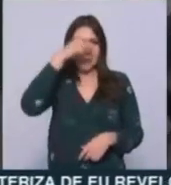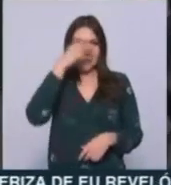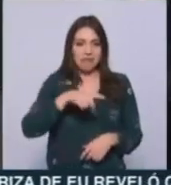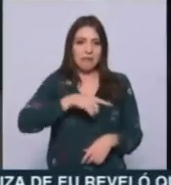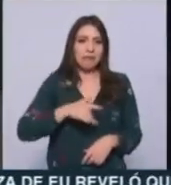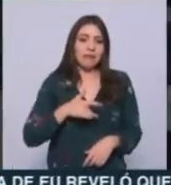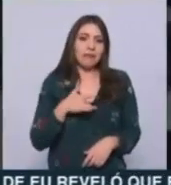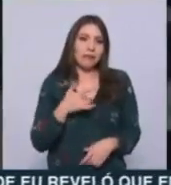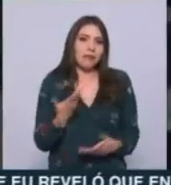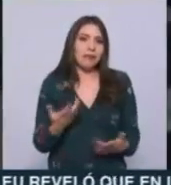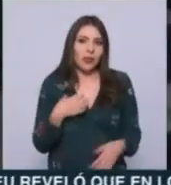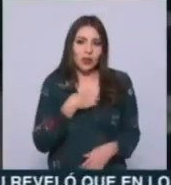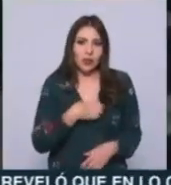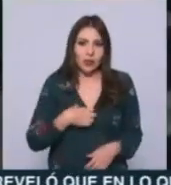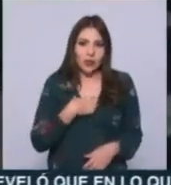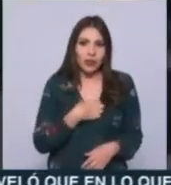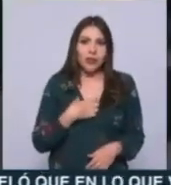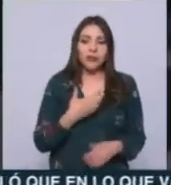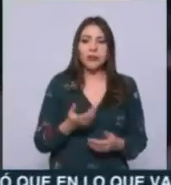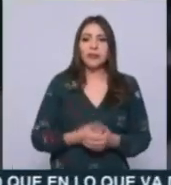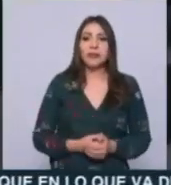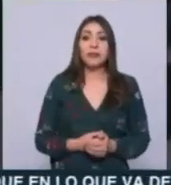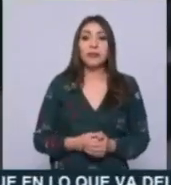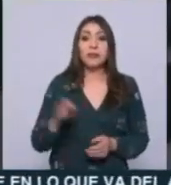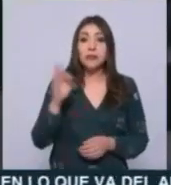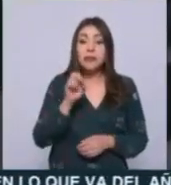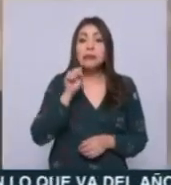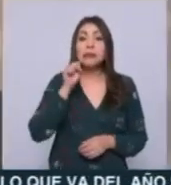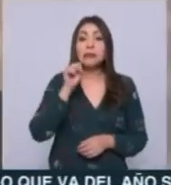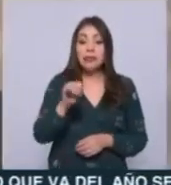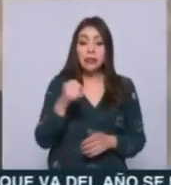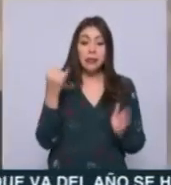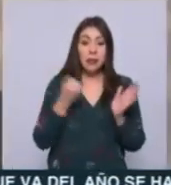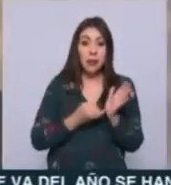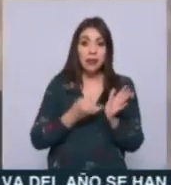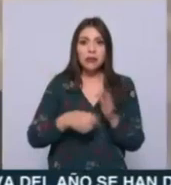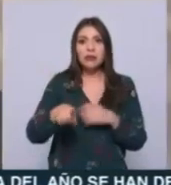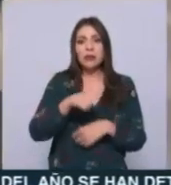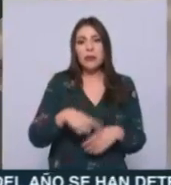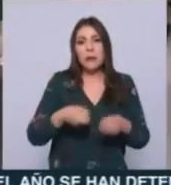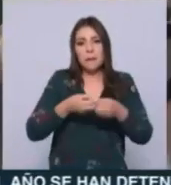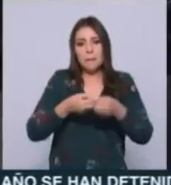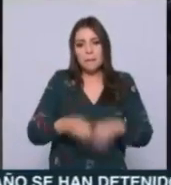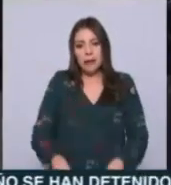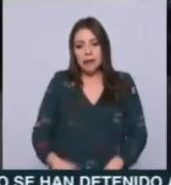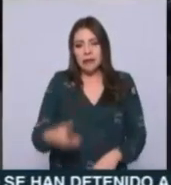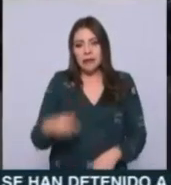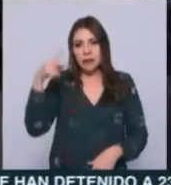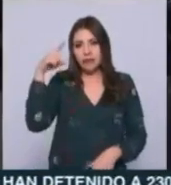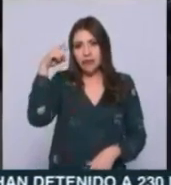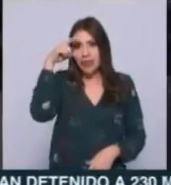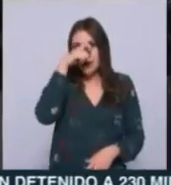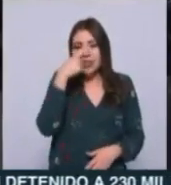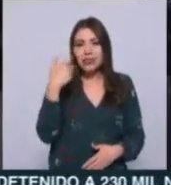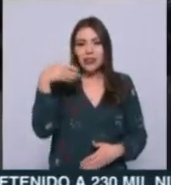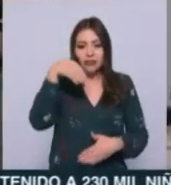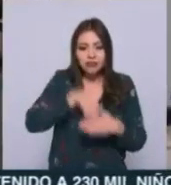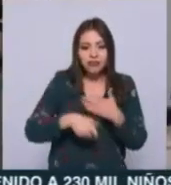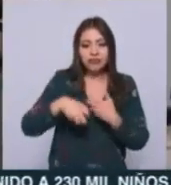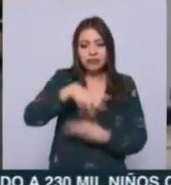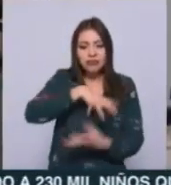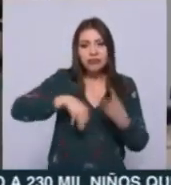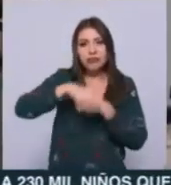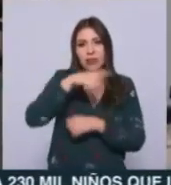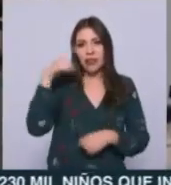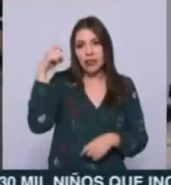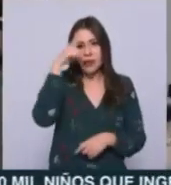de satisfacción, porque eso implicaba grandes pérdidas y sobre todo un gran sufrimiento pues para muchas empresas, y eso podría haber significado